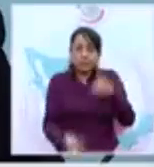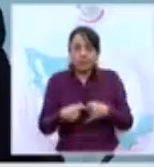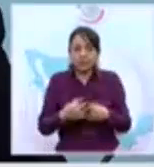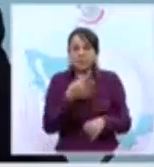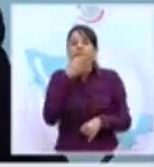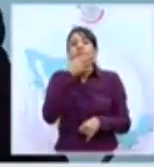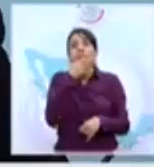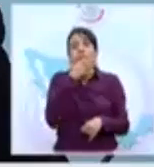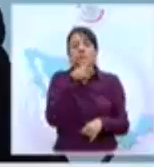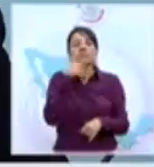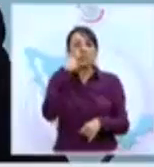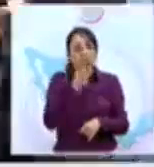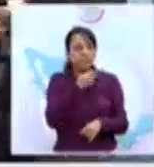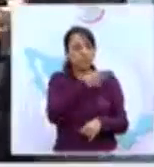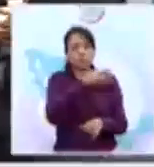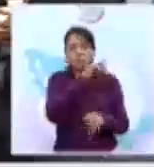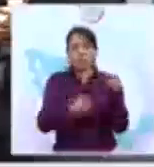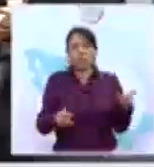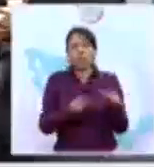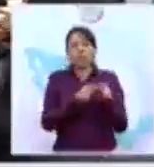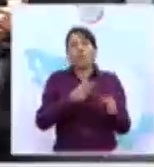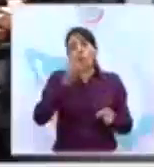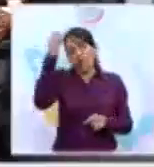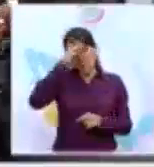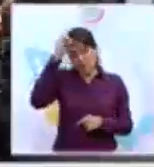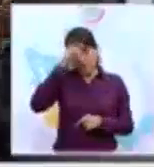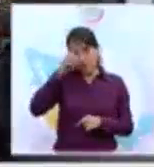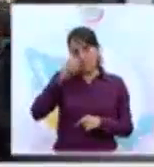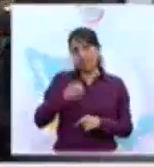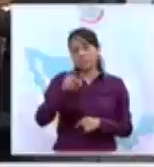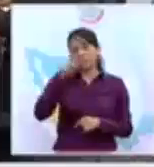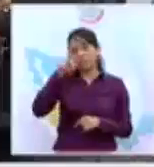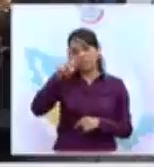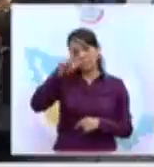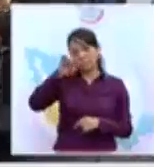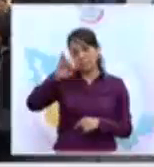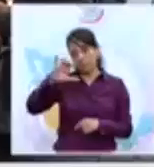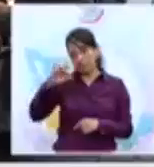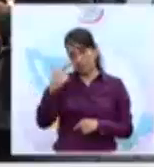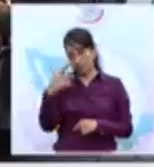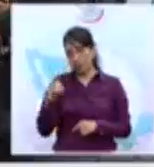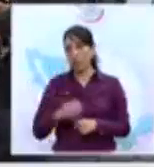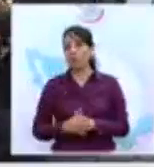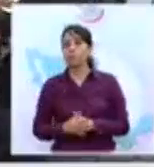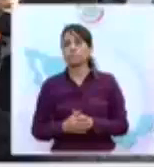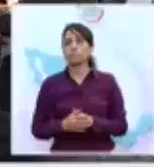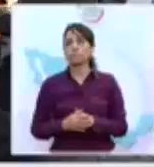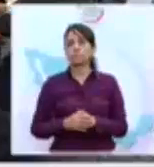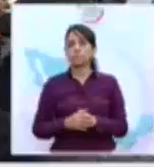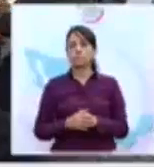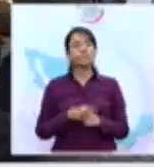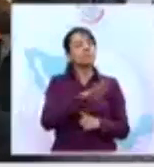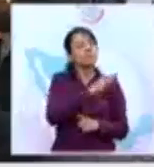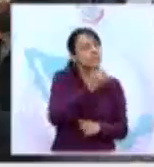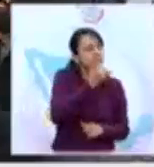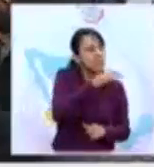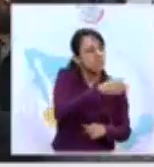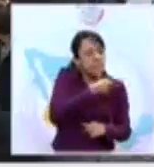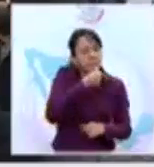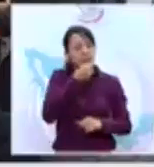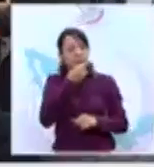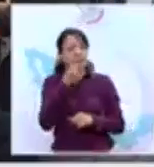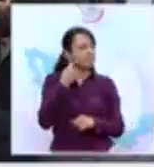Pliego Carrasco. Adelante. Sobre el enfoque multidimensional de la pobreza. Su micrófono, por favor. El